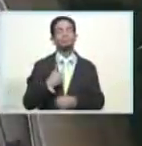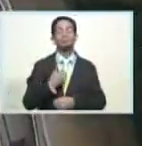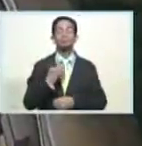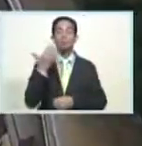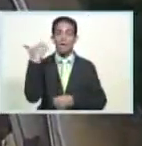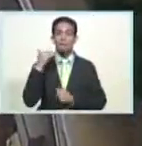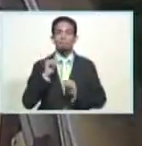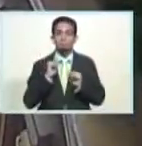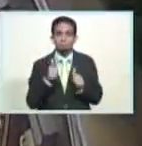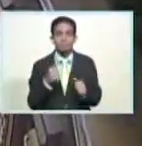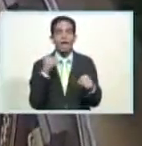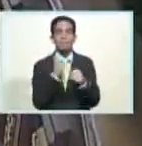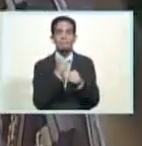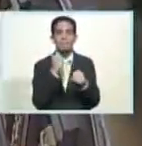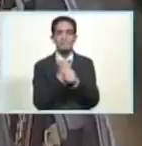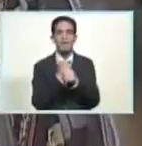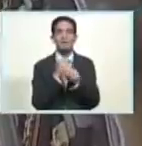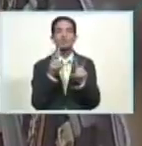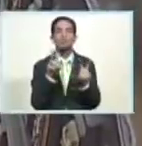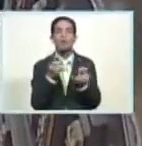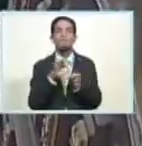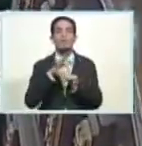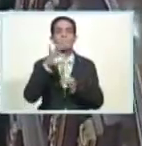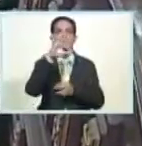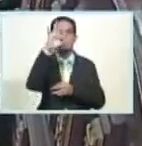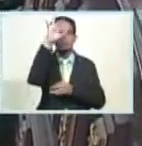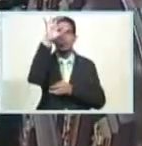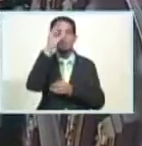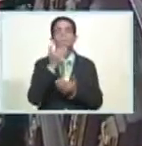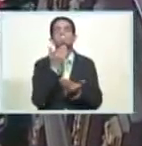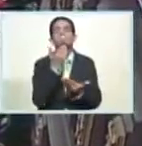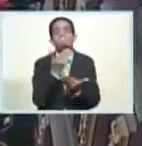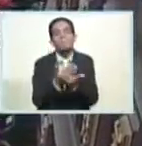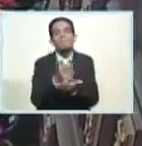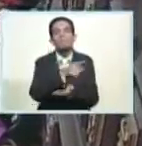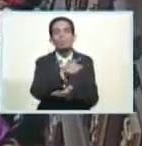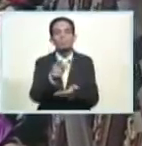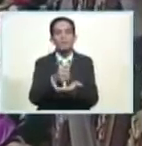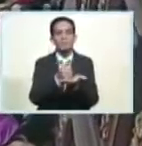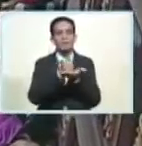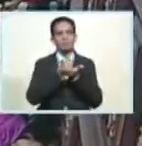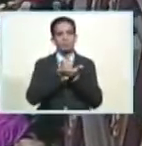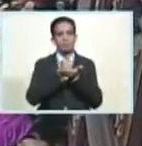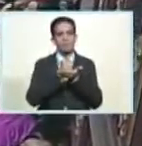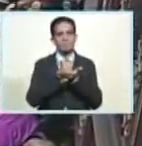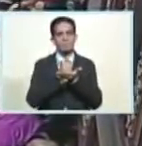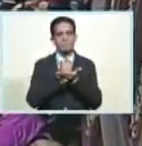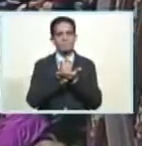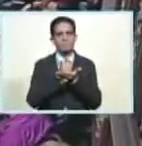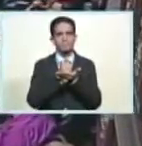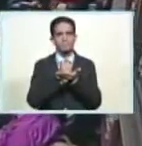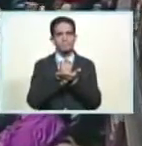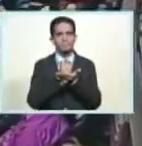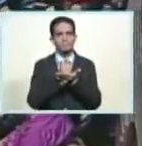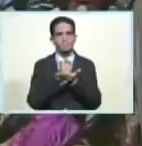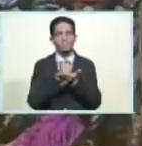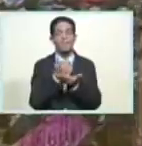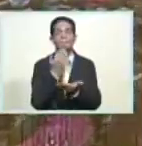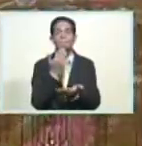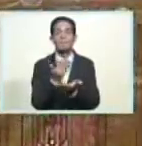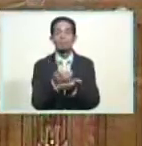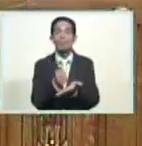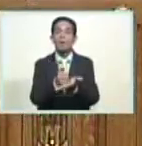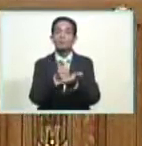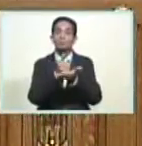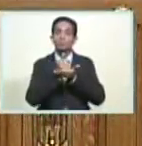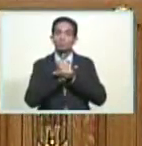trabajar en el nuevo espíritu y pido ayuda, pido ayuda. Le pido ayuda a toda